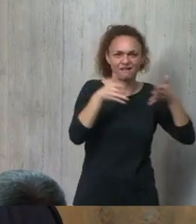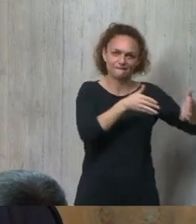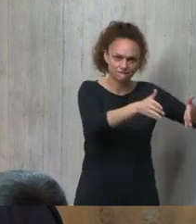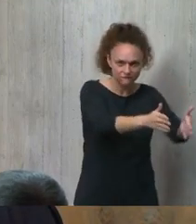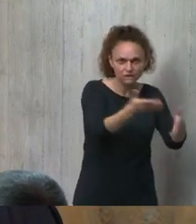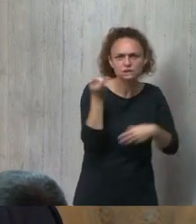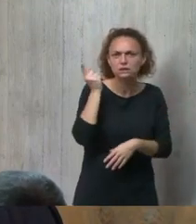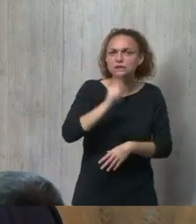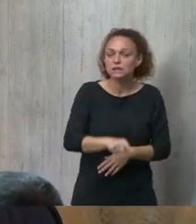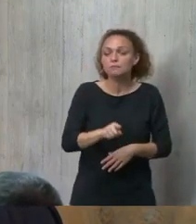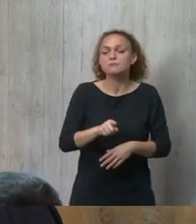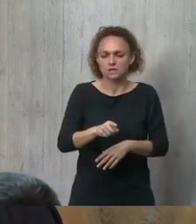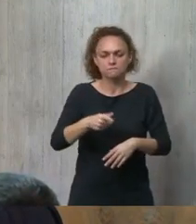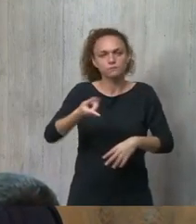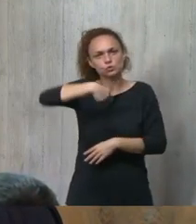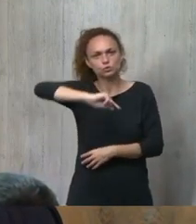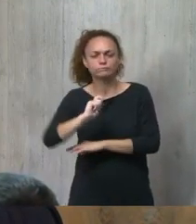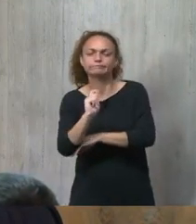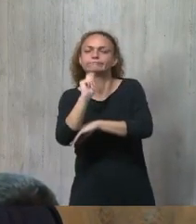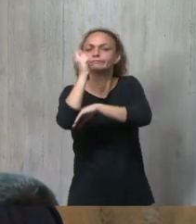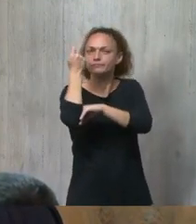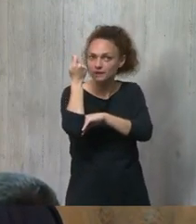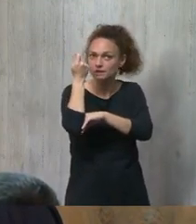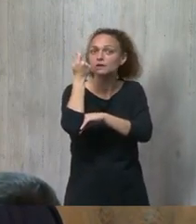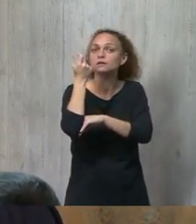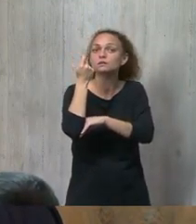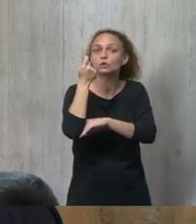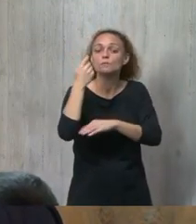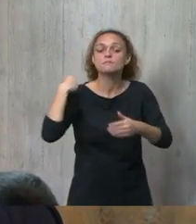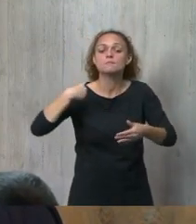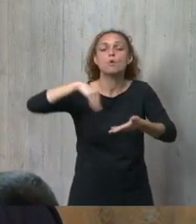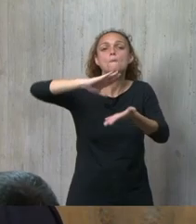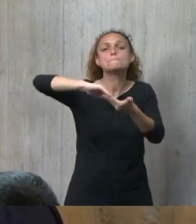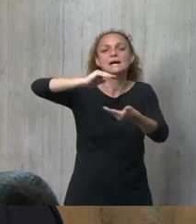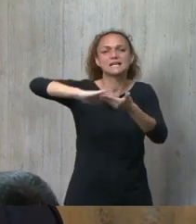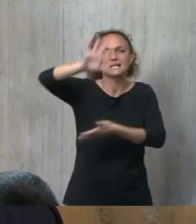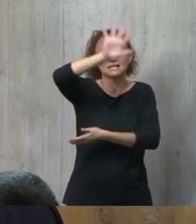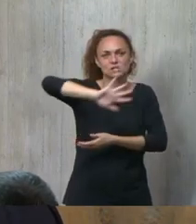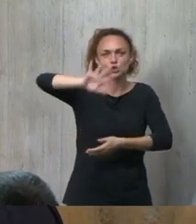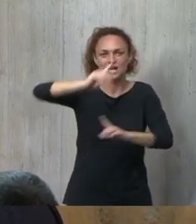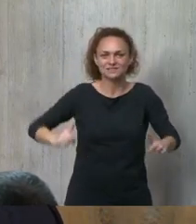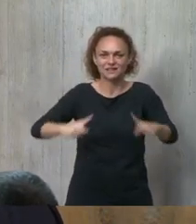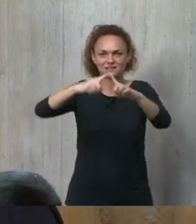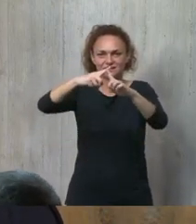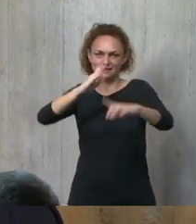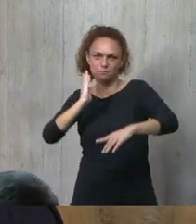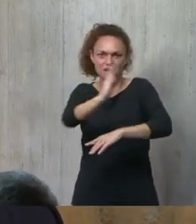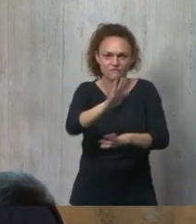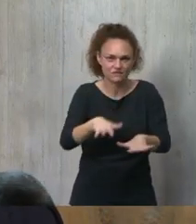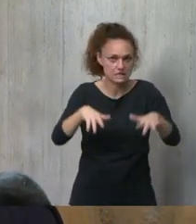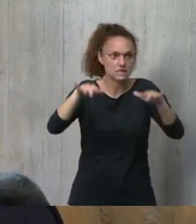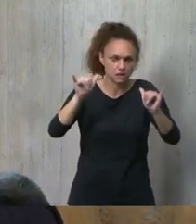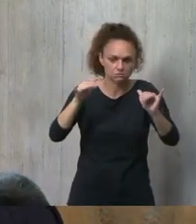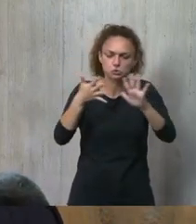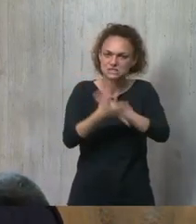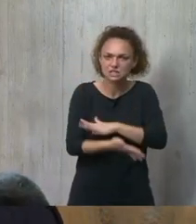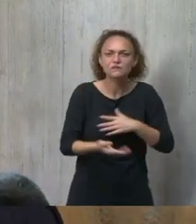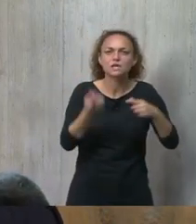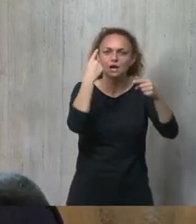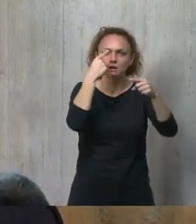colaboración también del medio físico, de que no alcanzara el Parque Nacional del Teide, ¿no? Entonces, en líneas generales, se ha ido cumpliendo todas y cada una de las